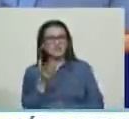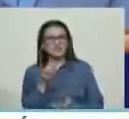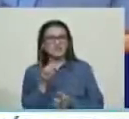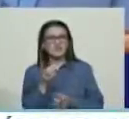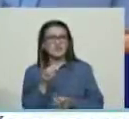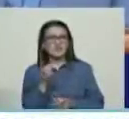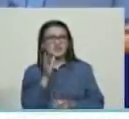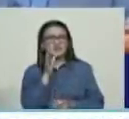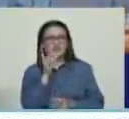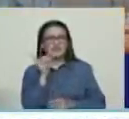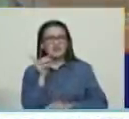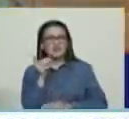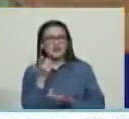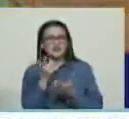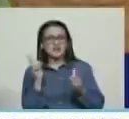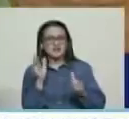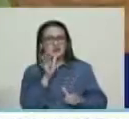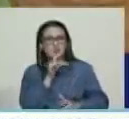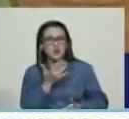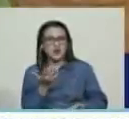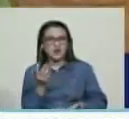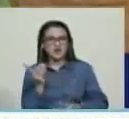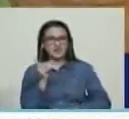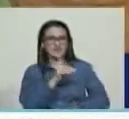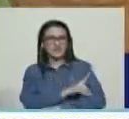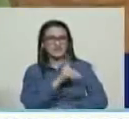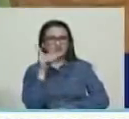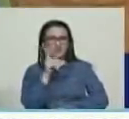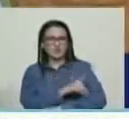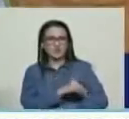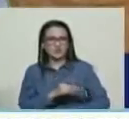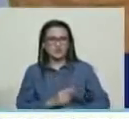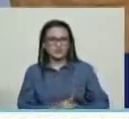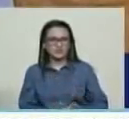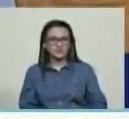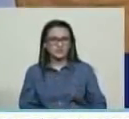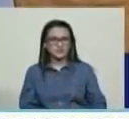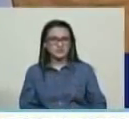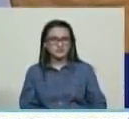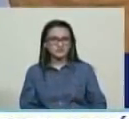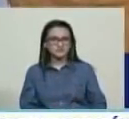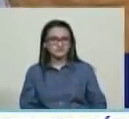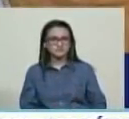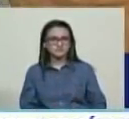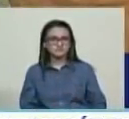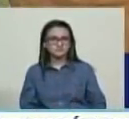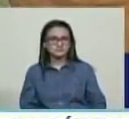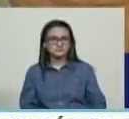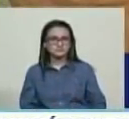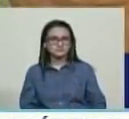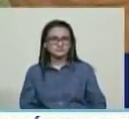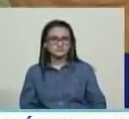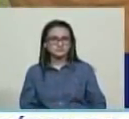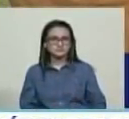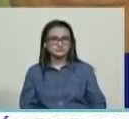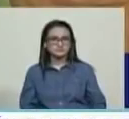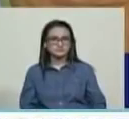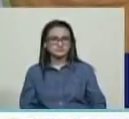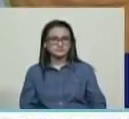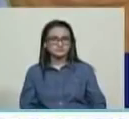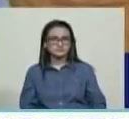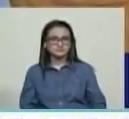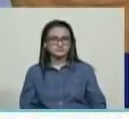ahí están chillando por los restos de Franco, para ver los seguidores de Franco,